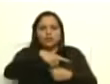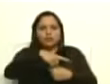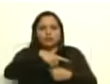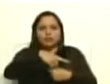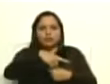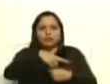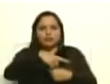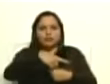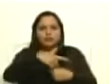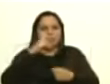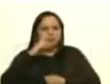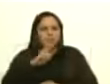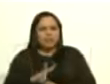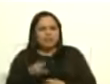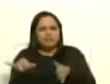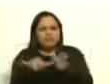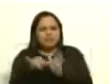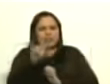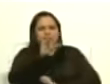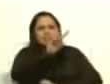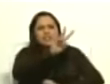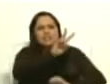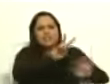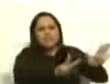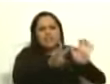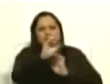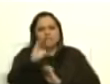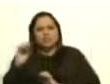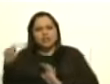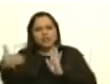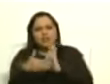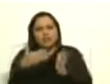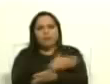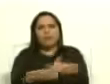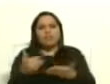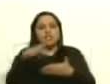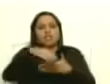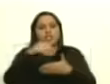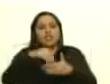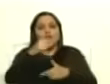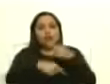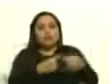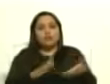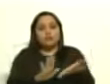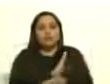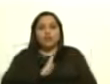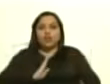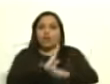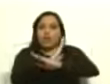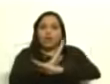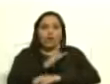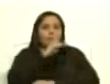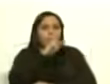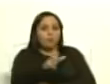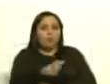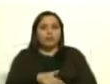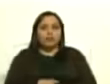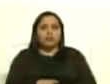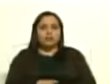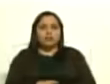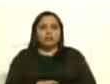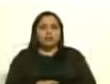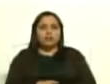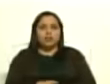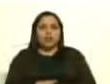a 700 mil millones de dólares el impacto de este bloqueo grosero, criminal y legítimo sobre